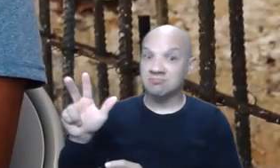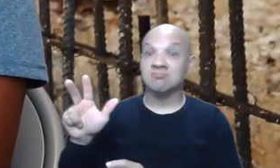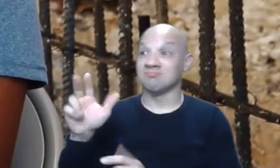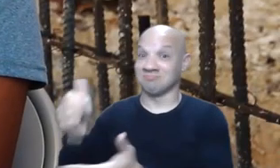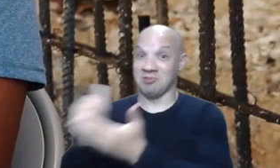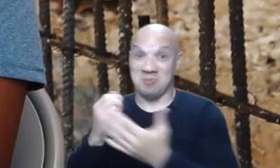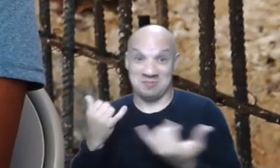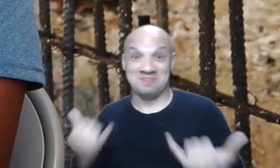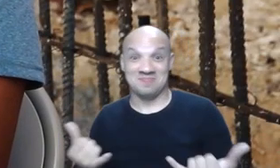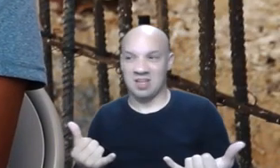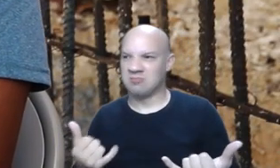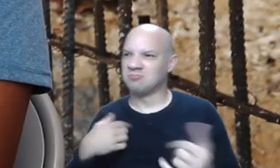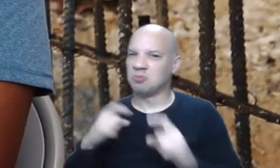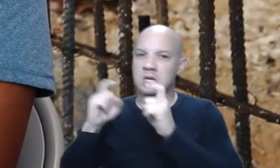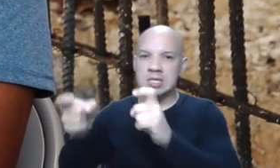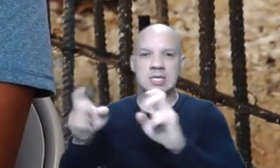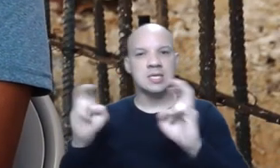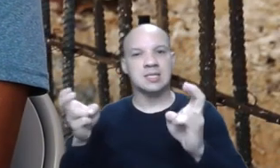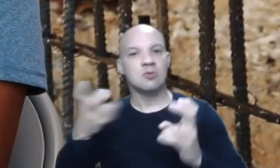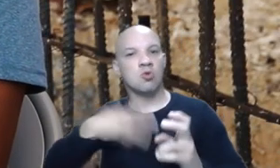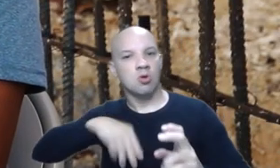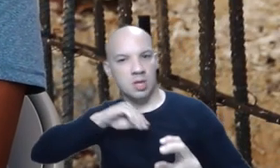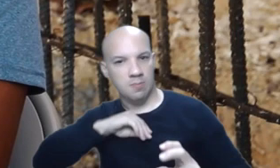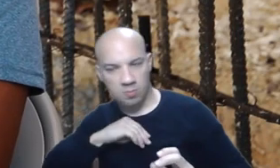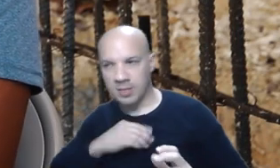llevé título de propiedad,